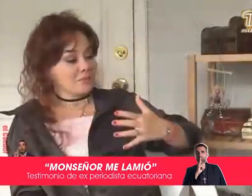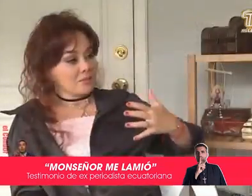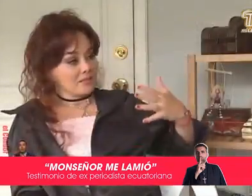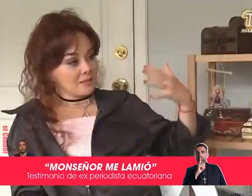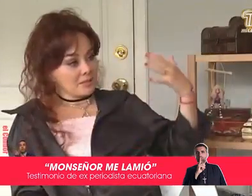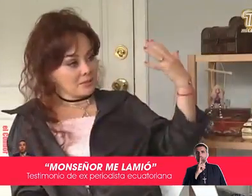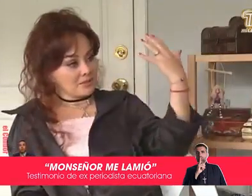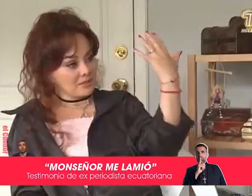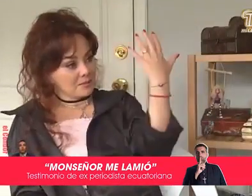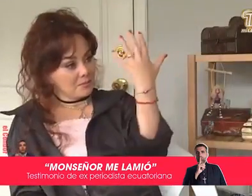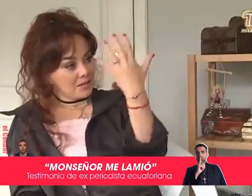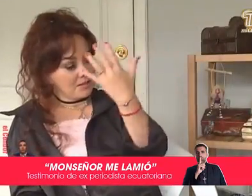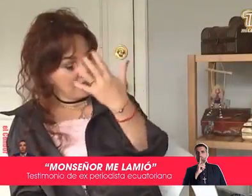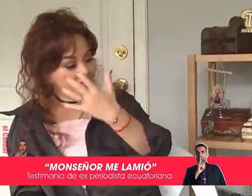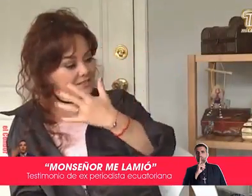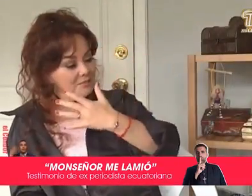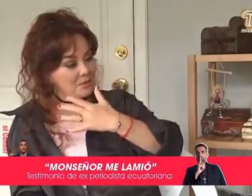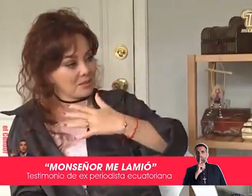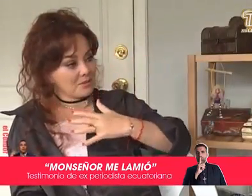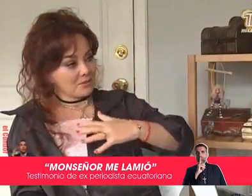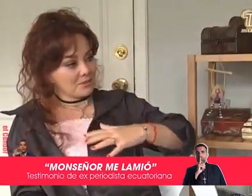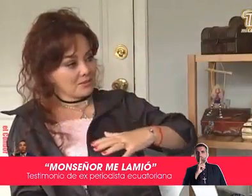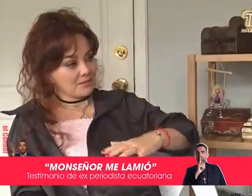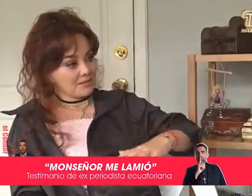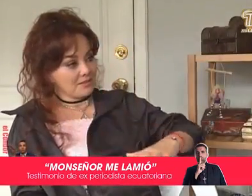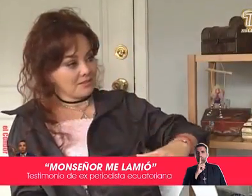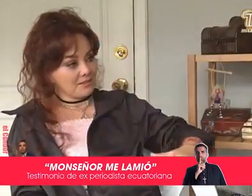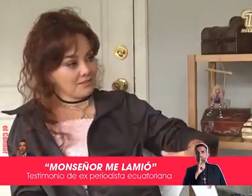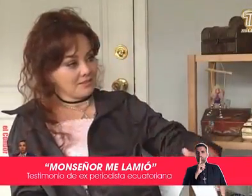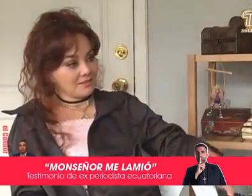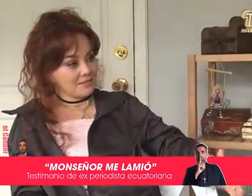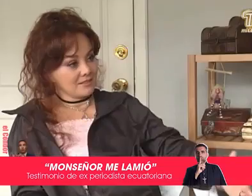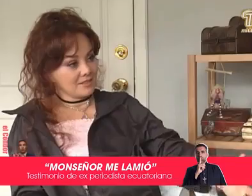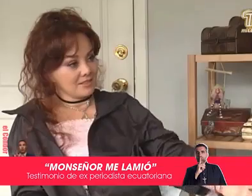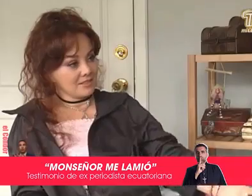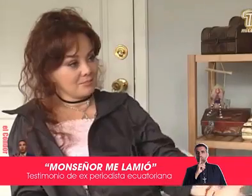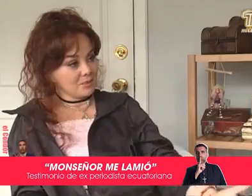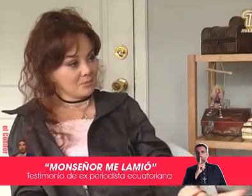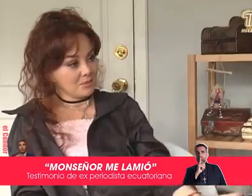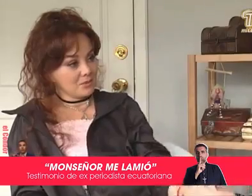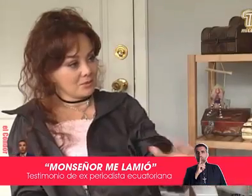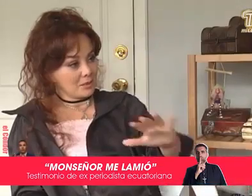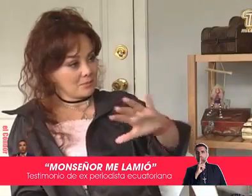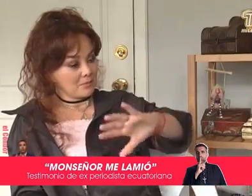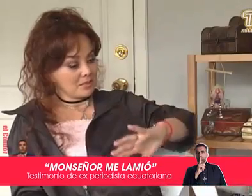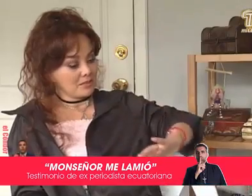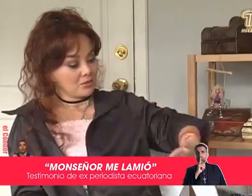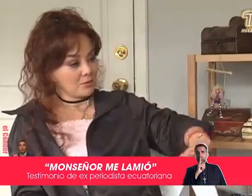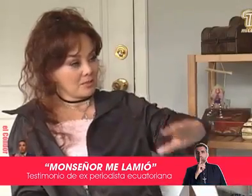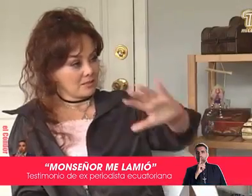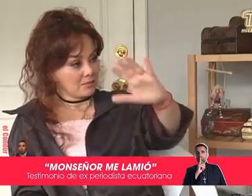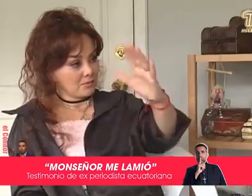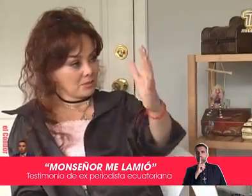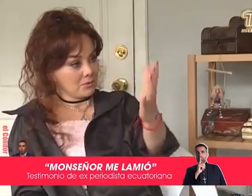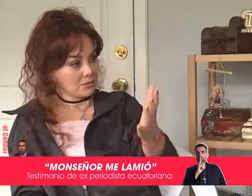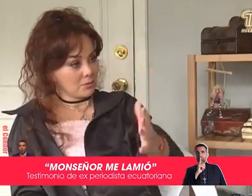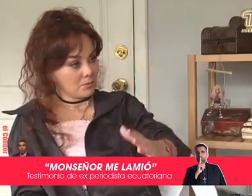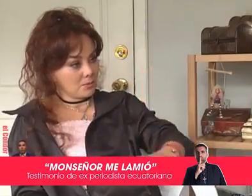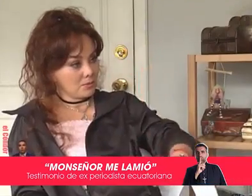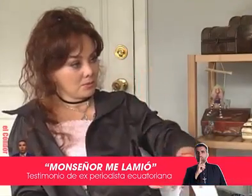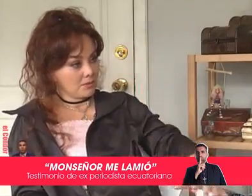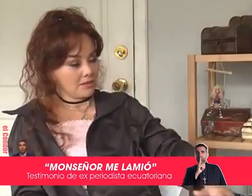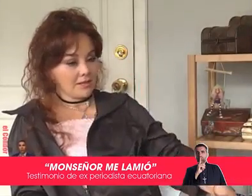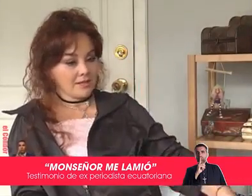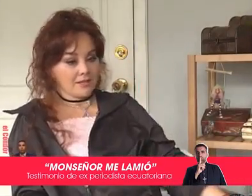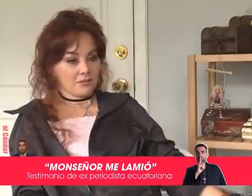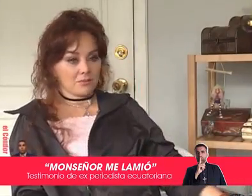su profesor. Me pasa la mano así en la espalda y me bajo todo así. Sentí el pompi, todo eso. El man me acarició todo para sentir mi figura